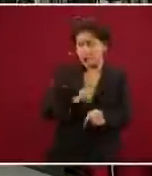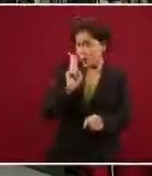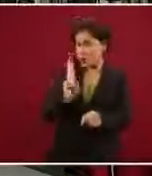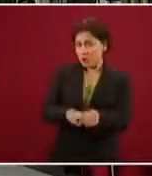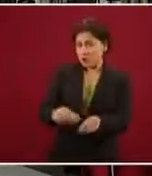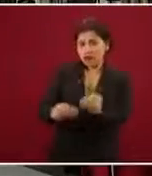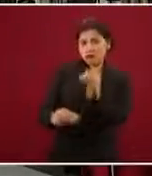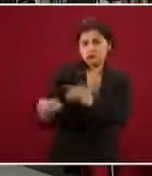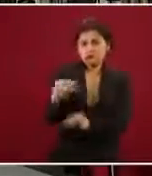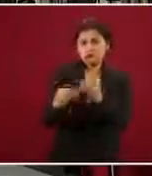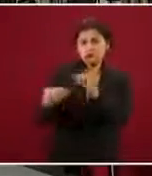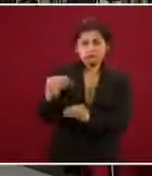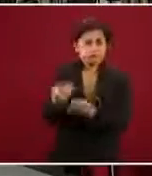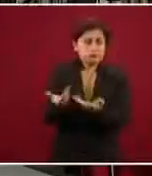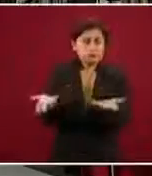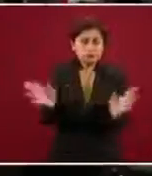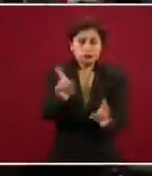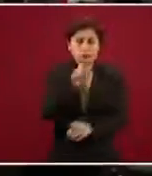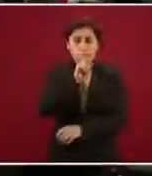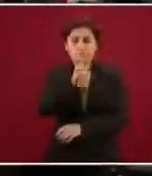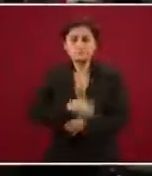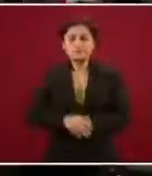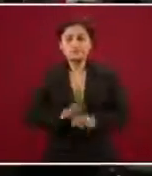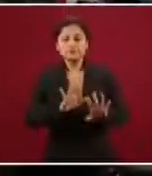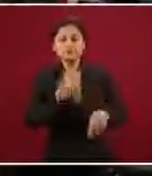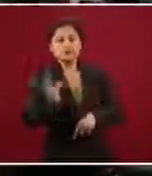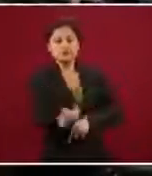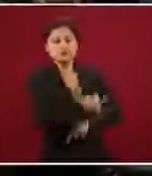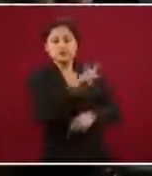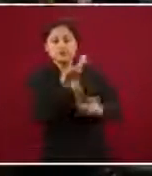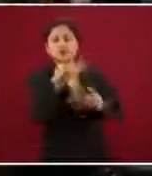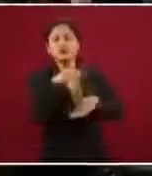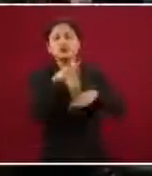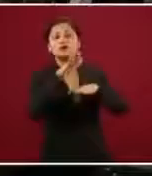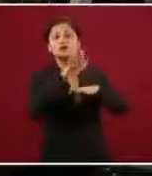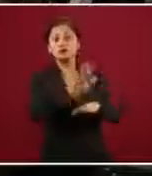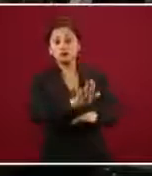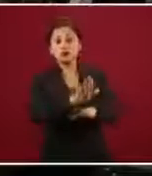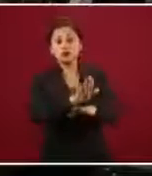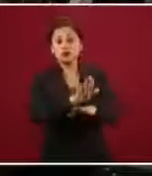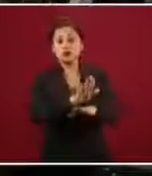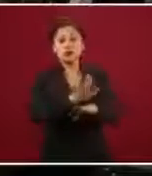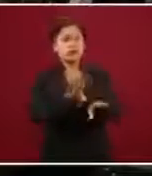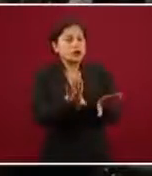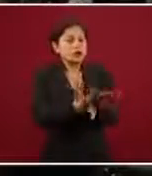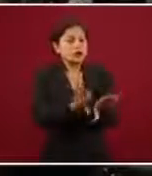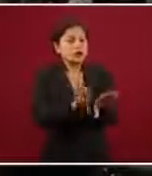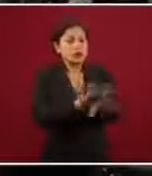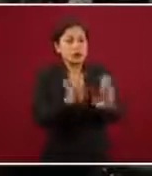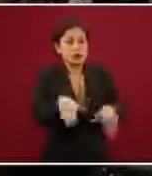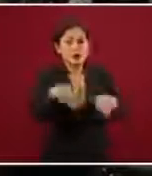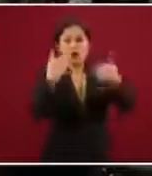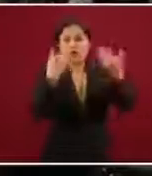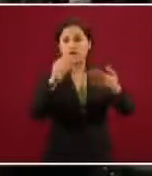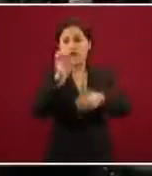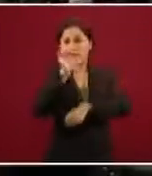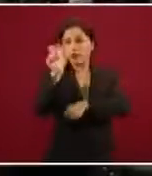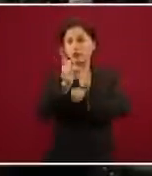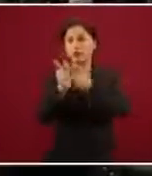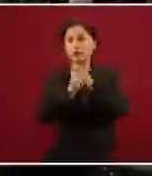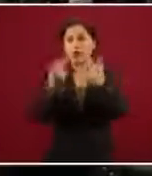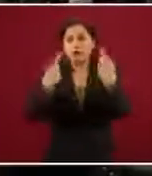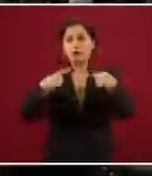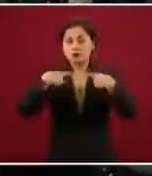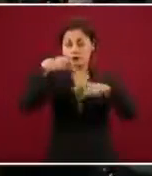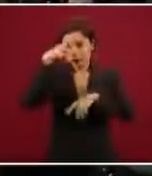Sobre mi primera pregunta, presidente, ¿va a existir algún mecanismo para que los mexicanos en el extranjero puedan participar en las Sí, consultas?